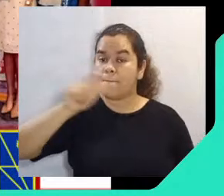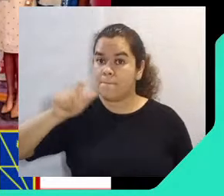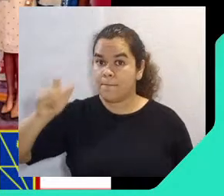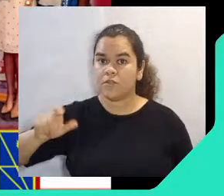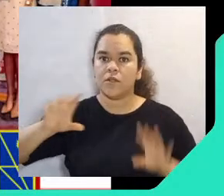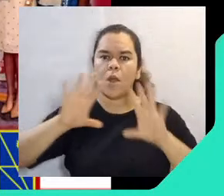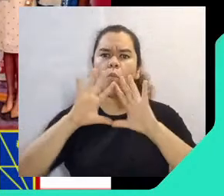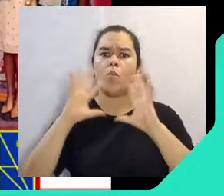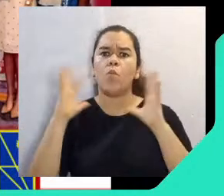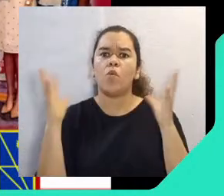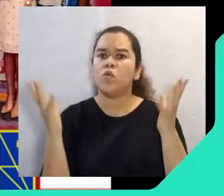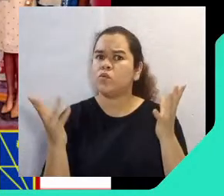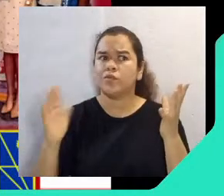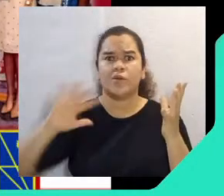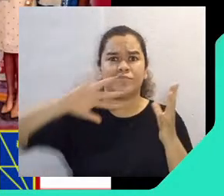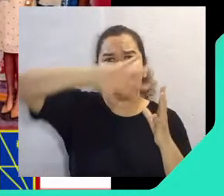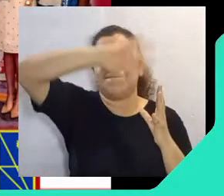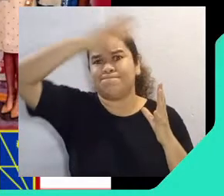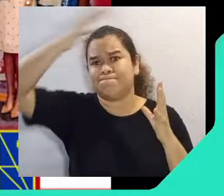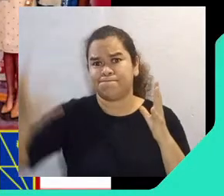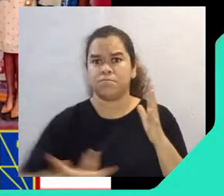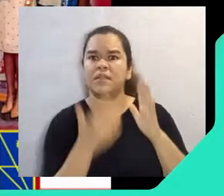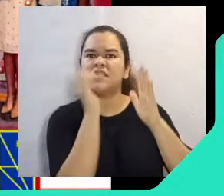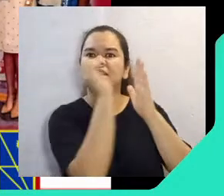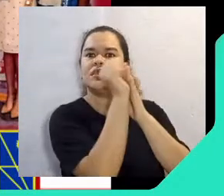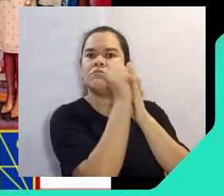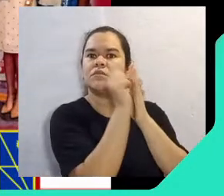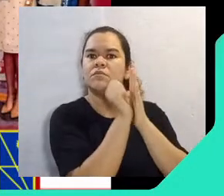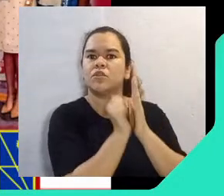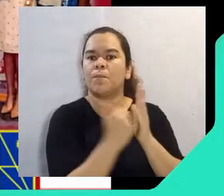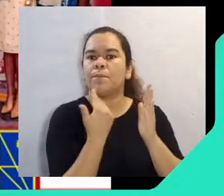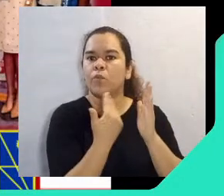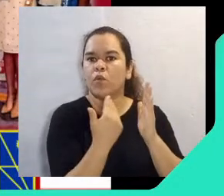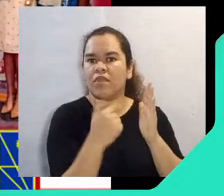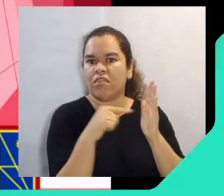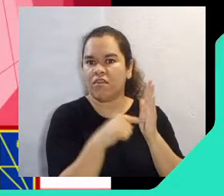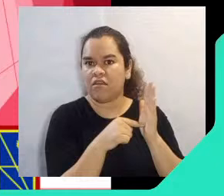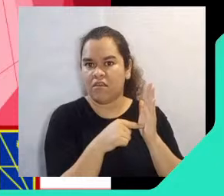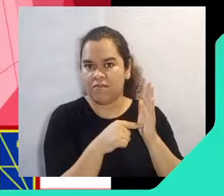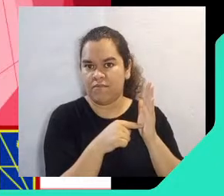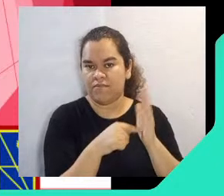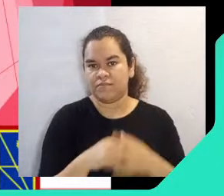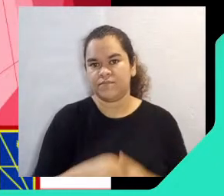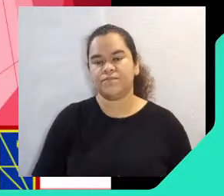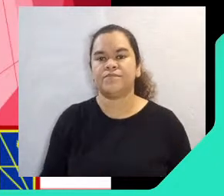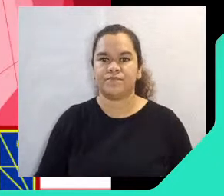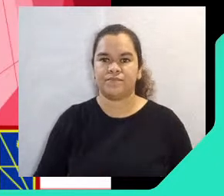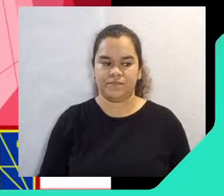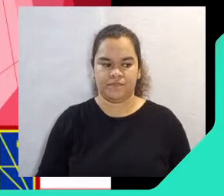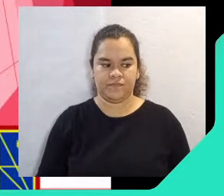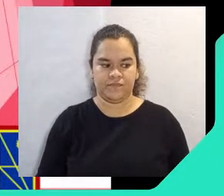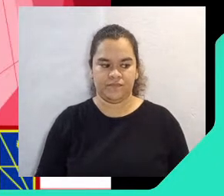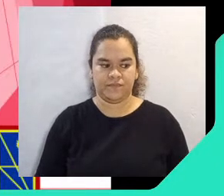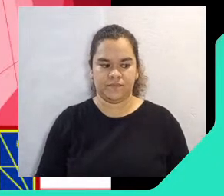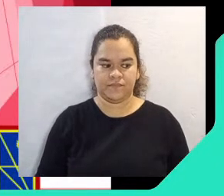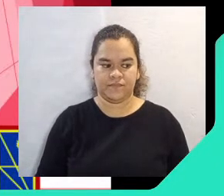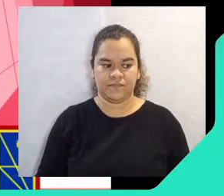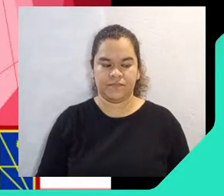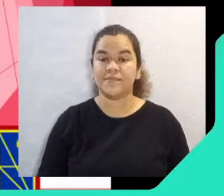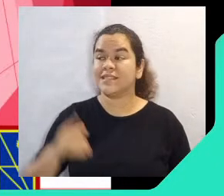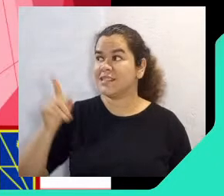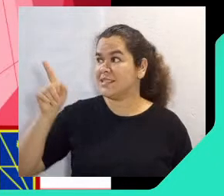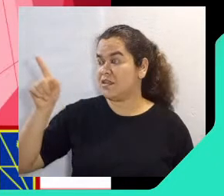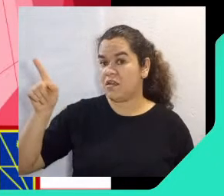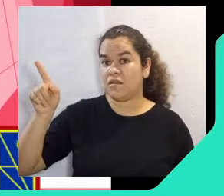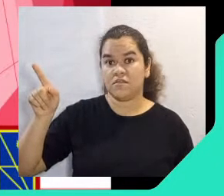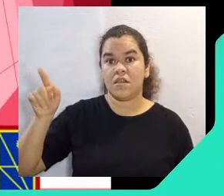mundo se pueden inscribir y pueden participar a estos eventos. Este es un evento que se realiza todos